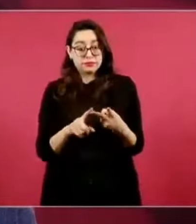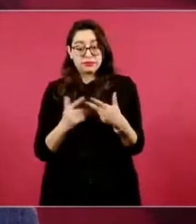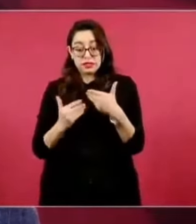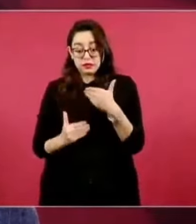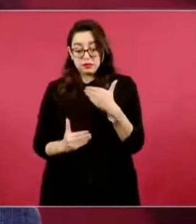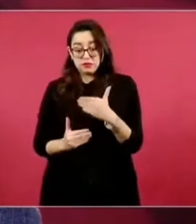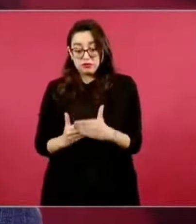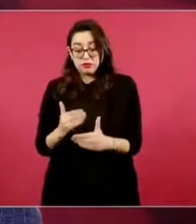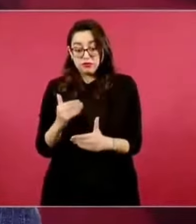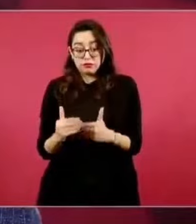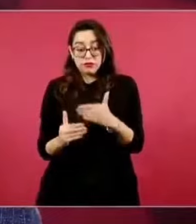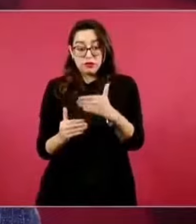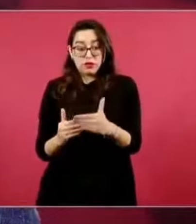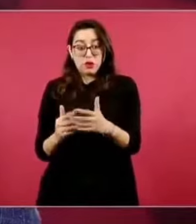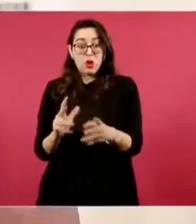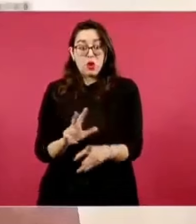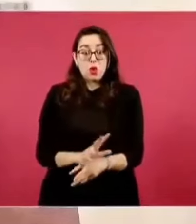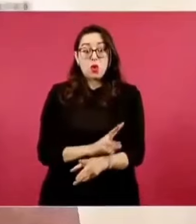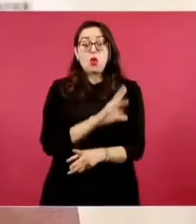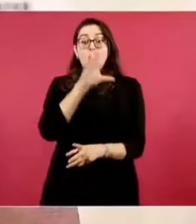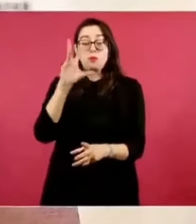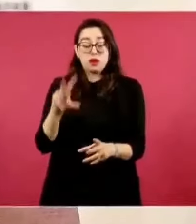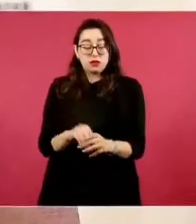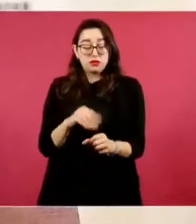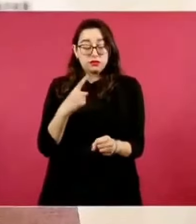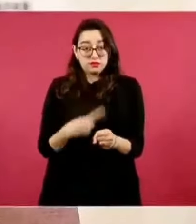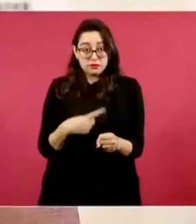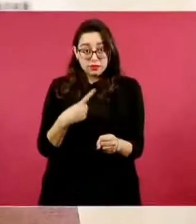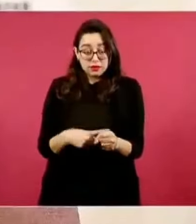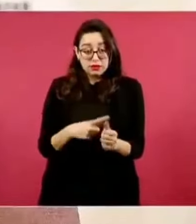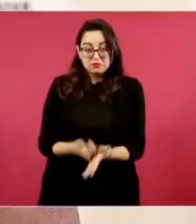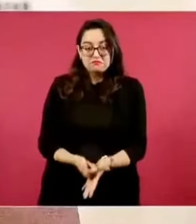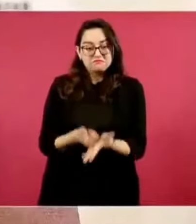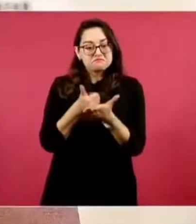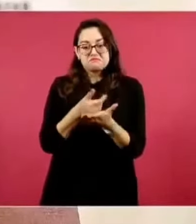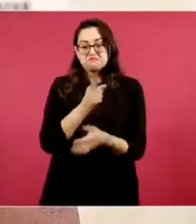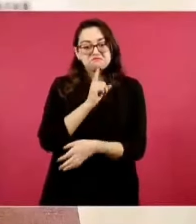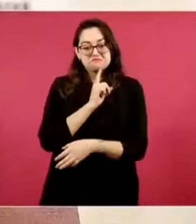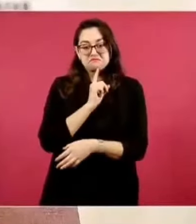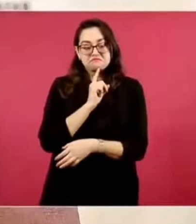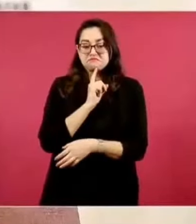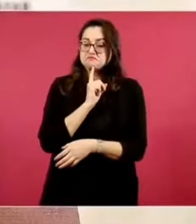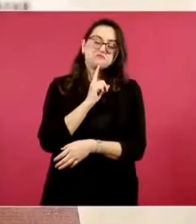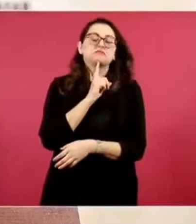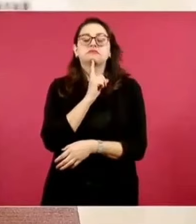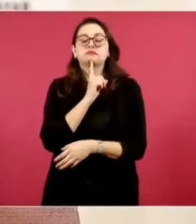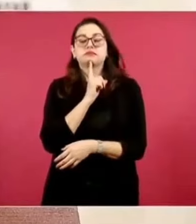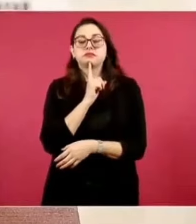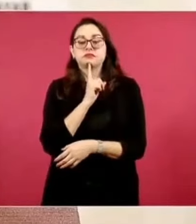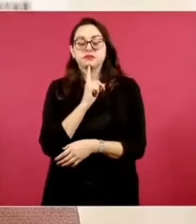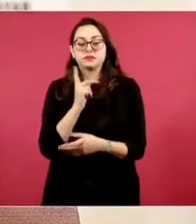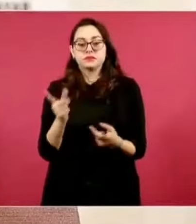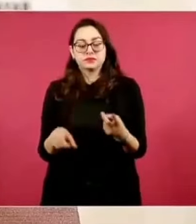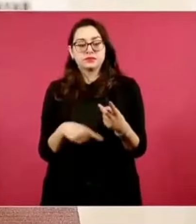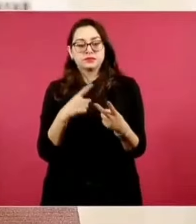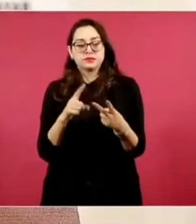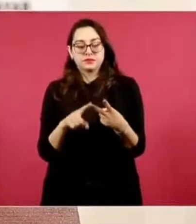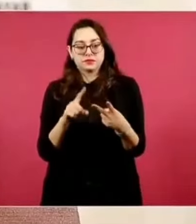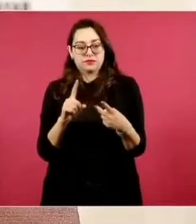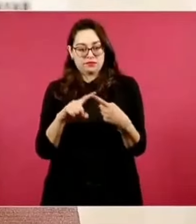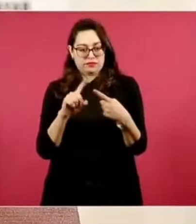no cubren la mayor parte de las enfermedades primero con éxito y segundo